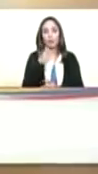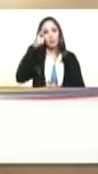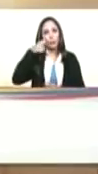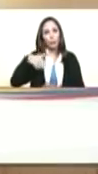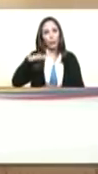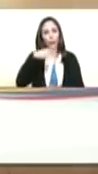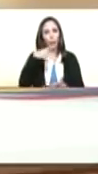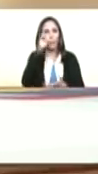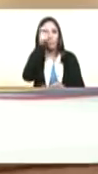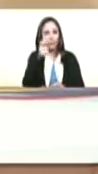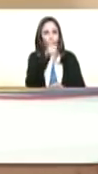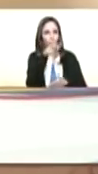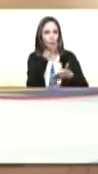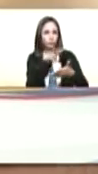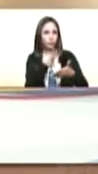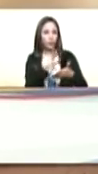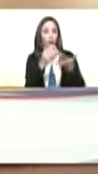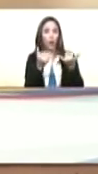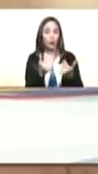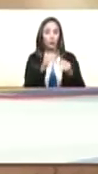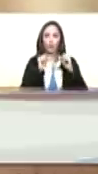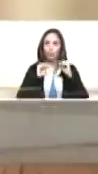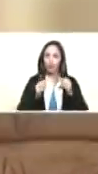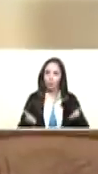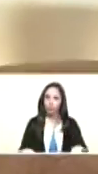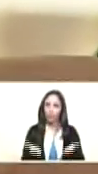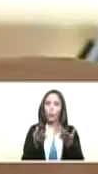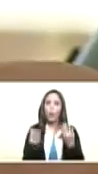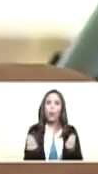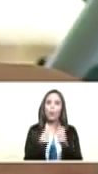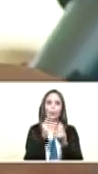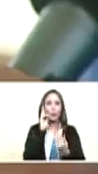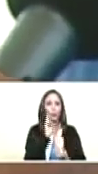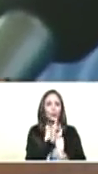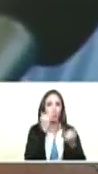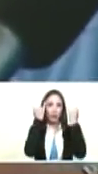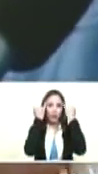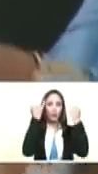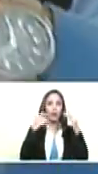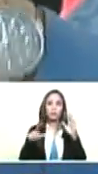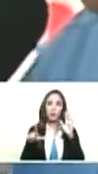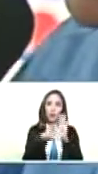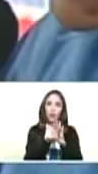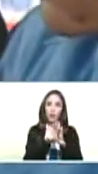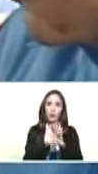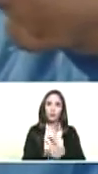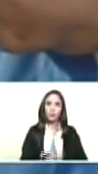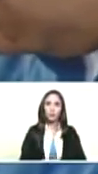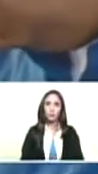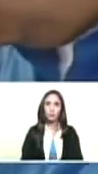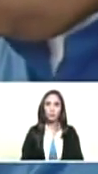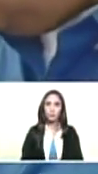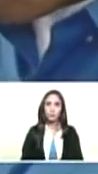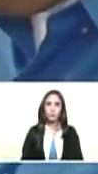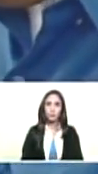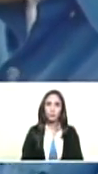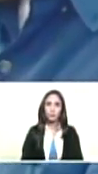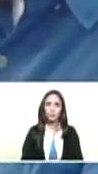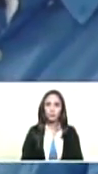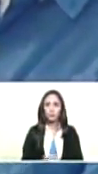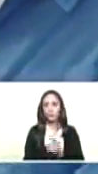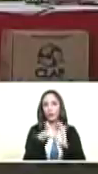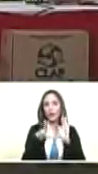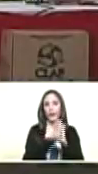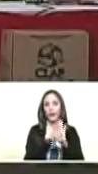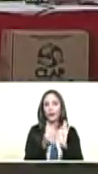las grandes dificultades alcemos con nuestro padre Bolívar esta ley hasta la cima del Chimborazo, diría nuestro comandante Hugo Chávez.